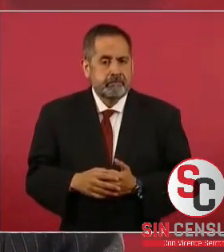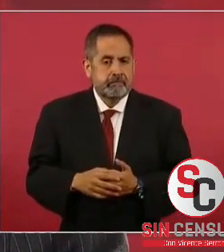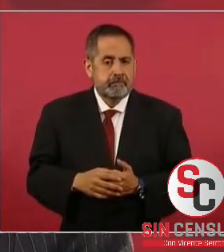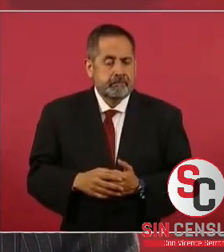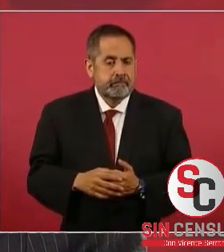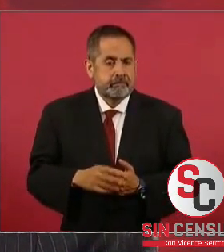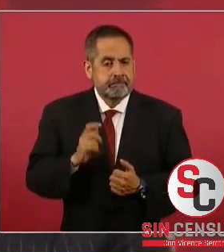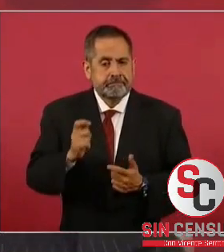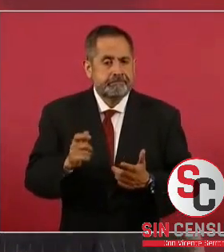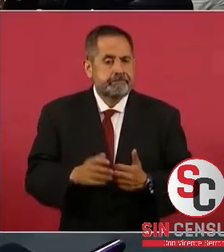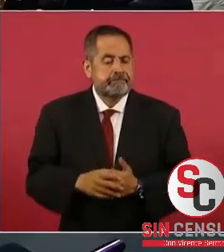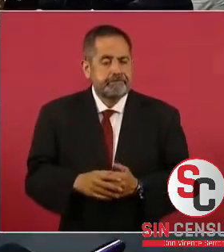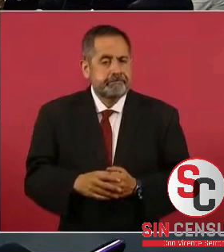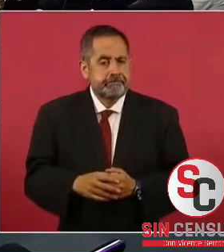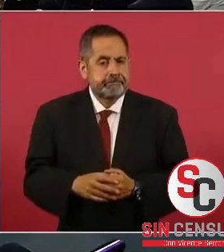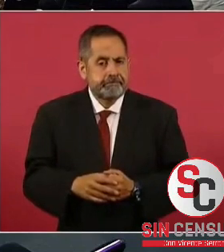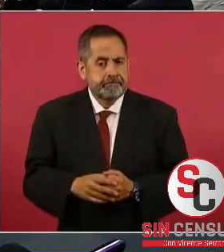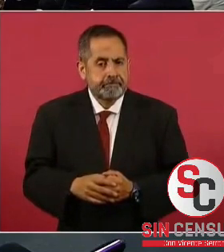no